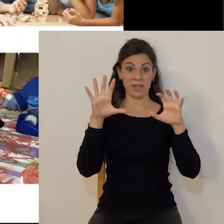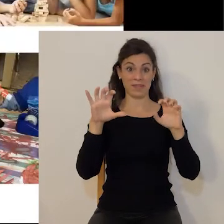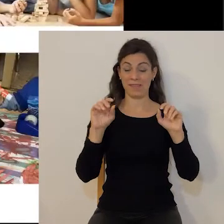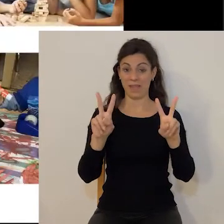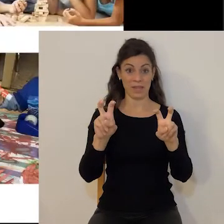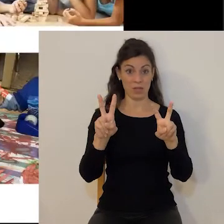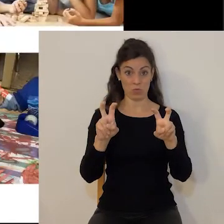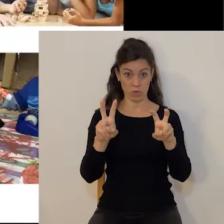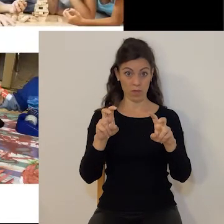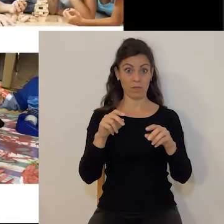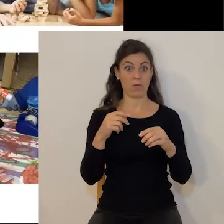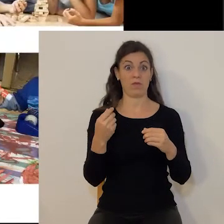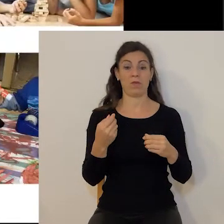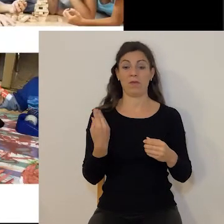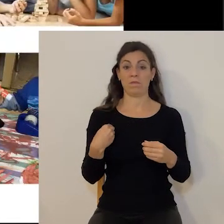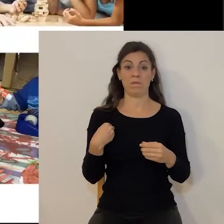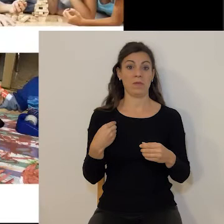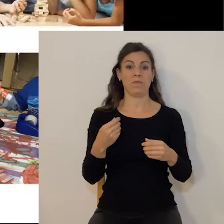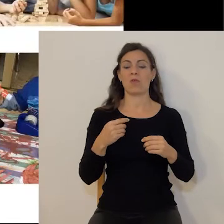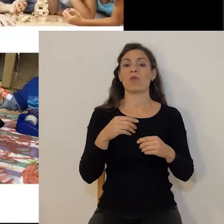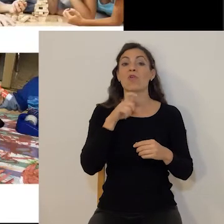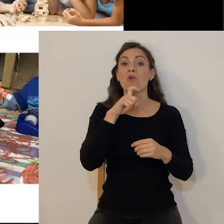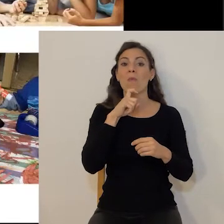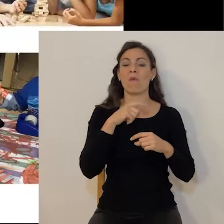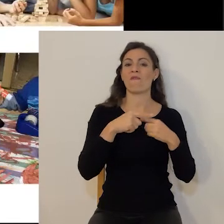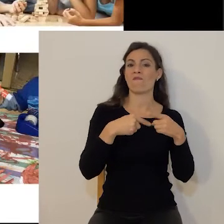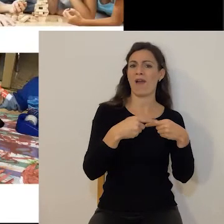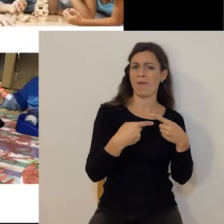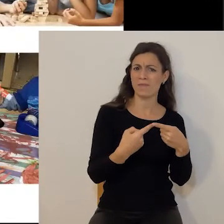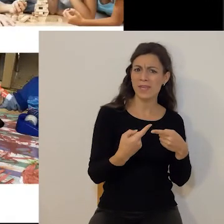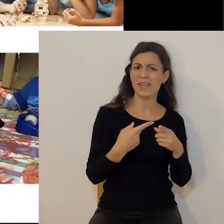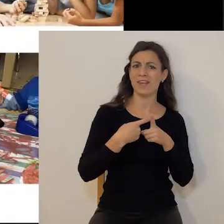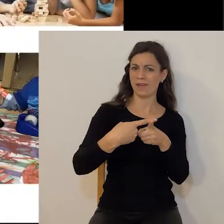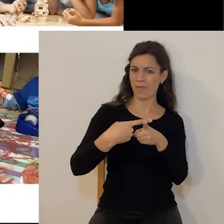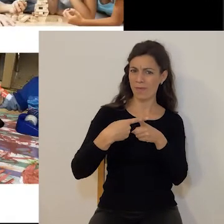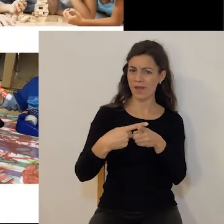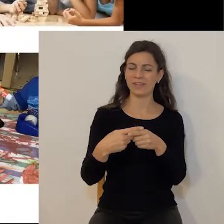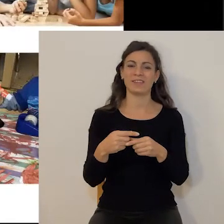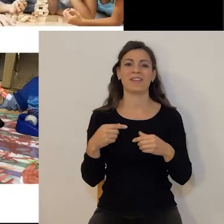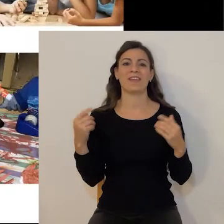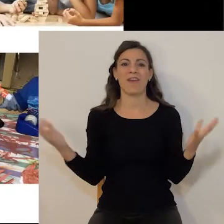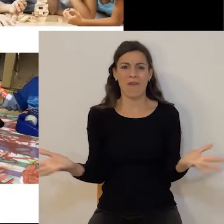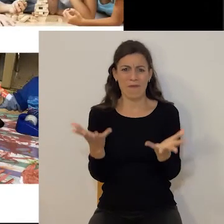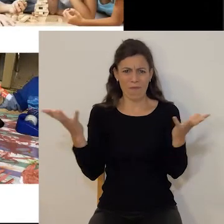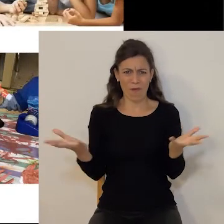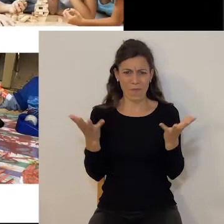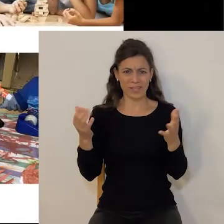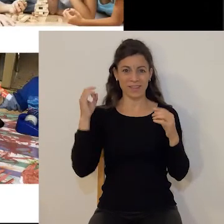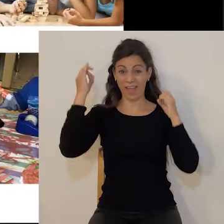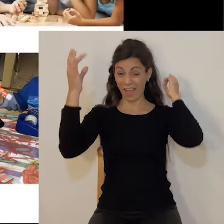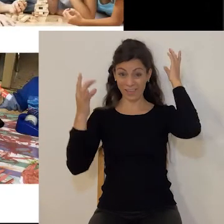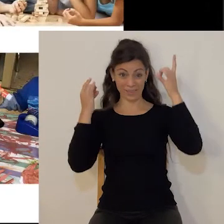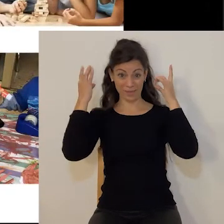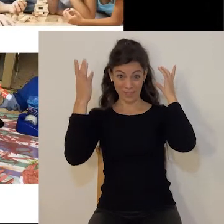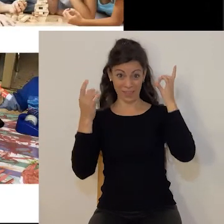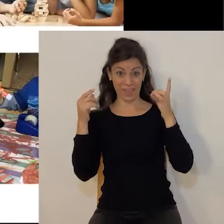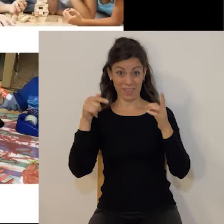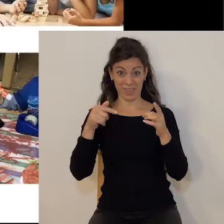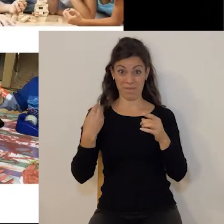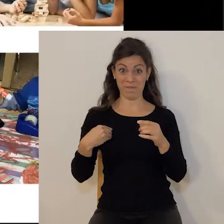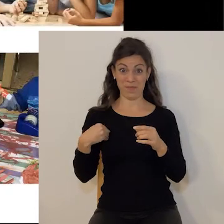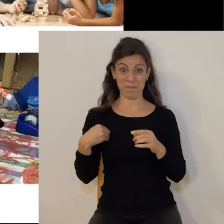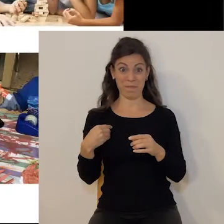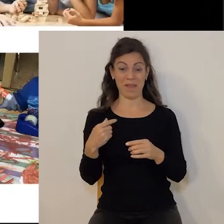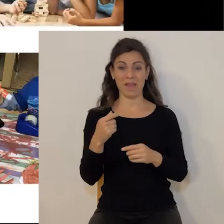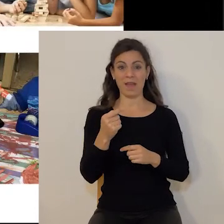vitales, vamos a compartir en familia, vamos a fomentar estas actividades que